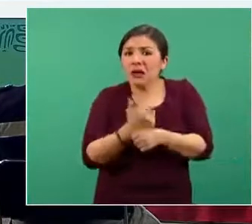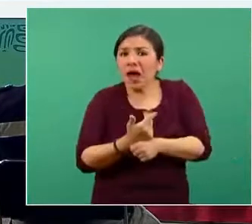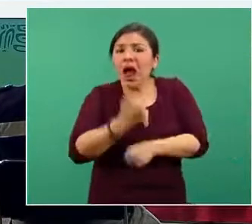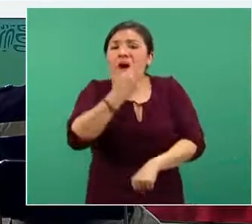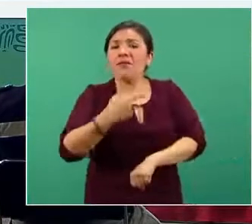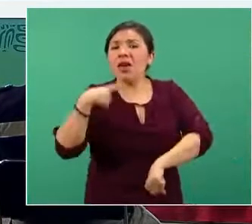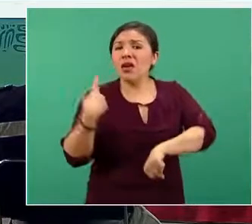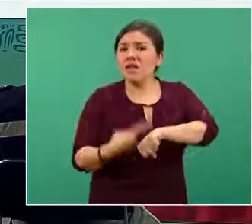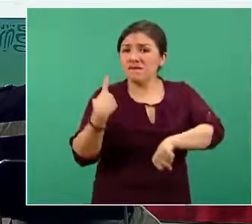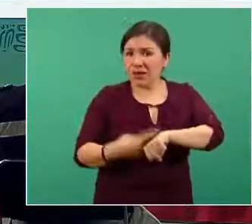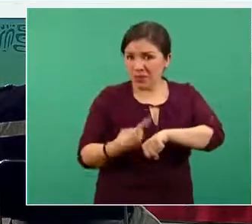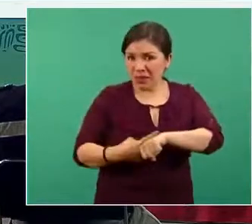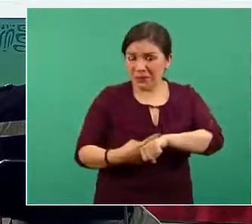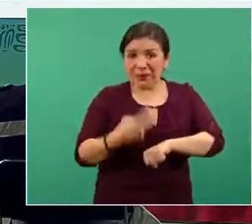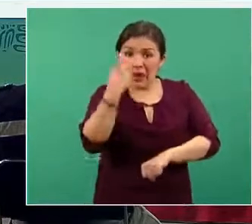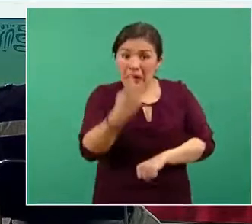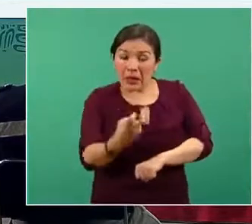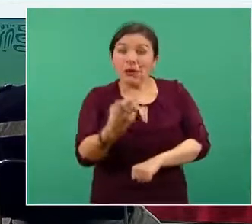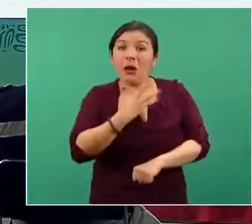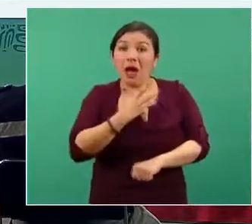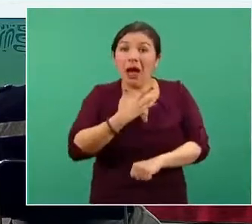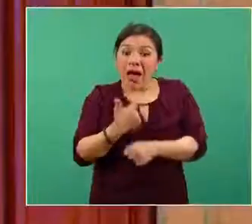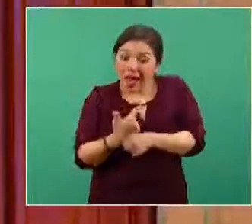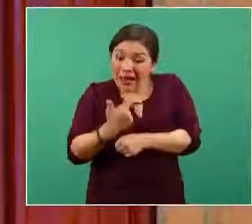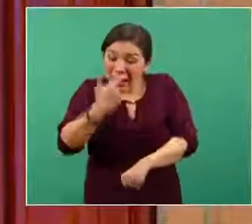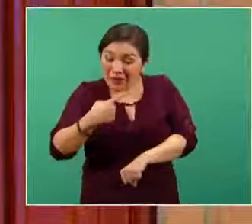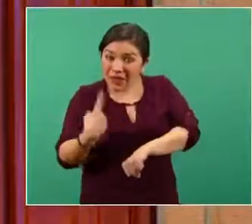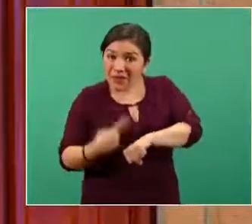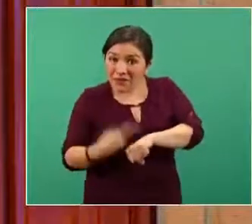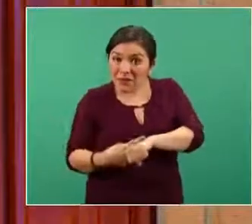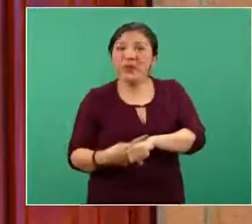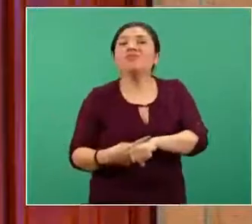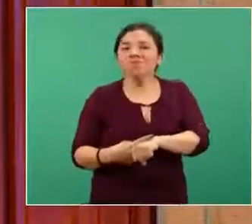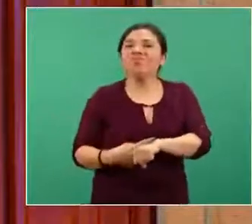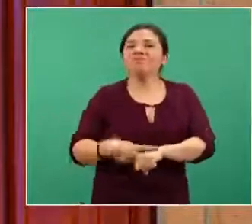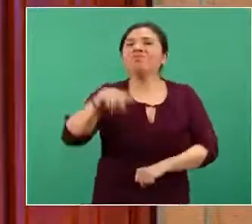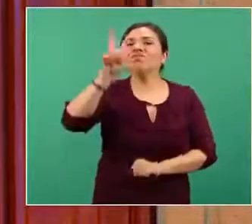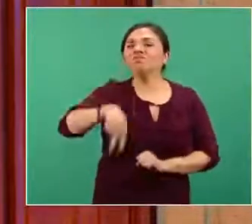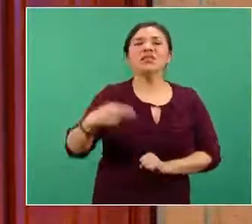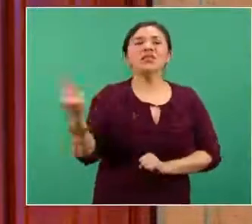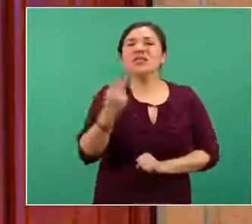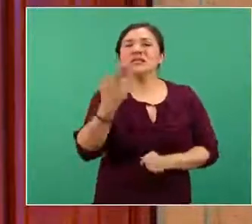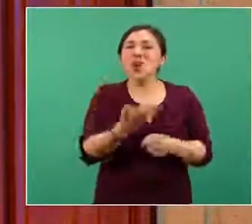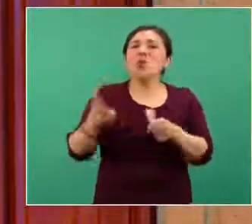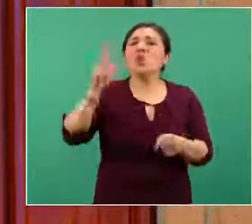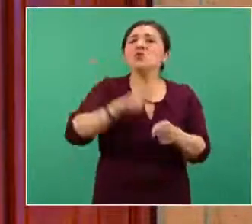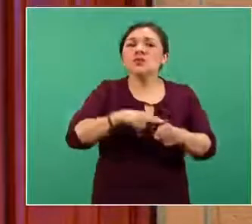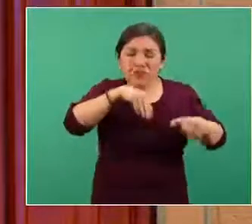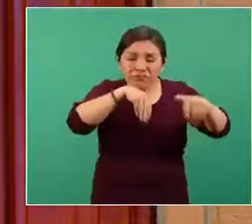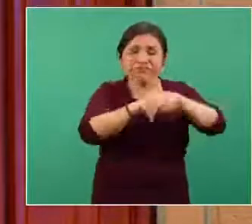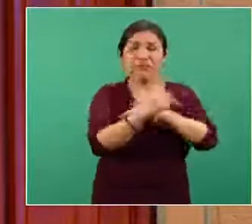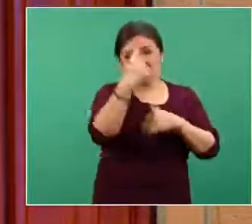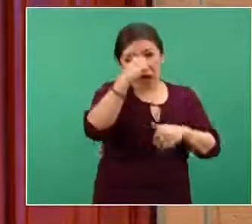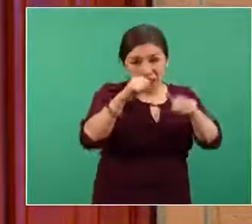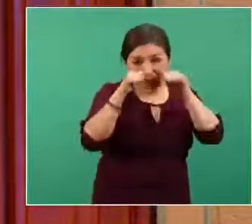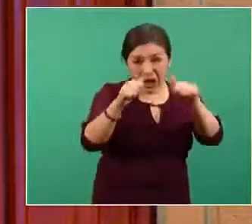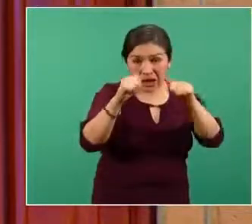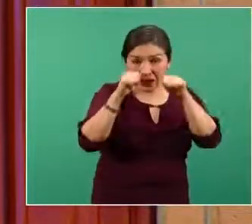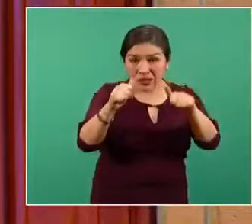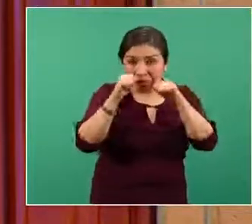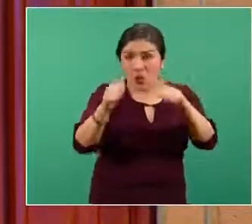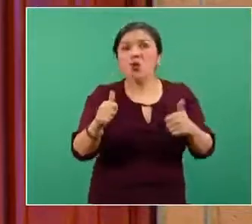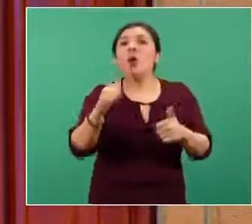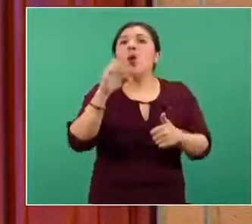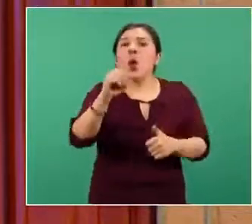las personas que padecen de enfermedad crítica y que obviamente son las que requieren de hospitalización y muchas veces